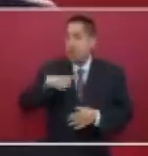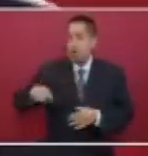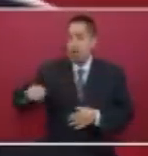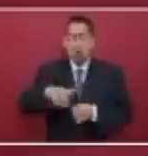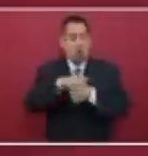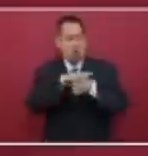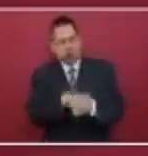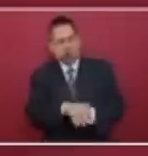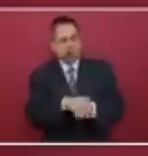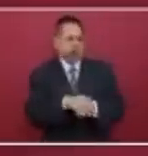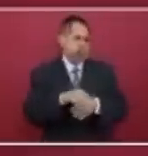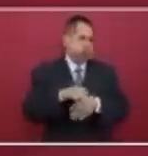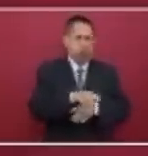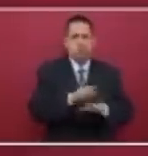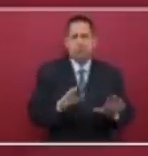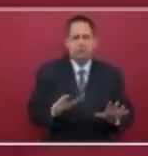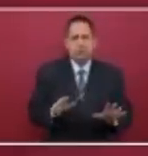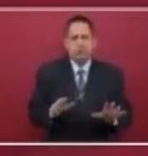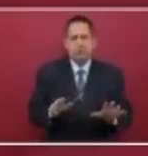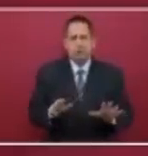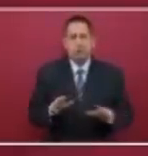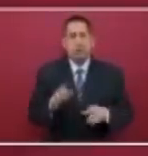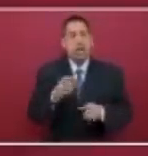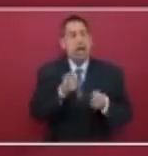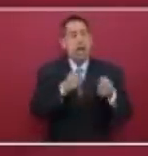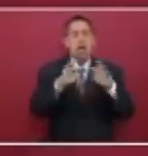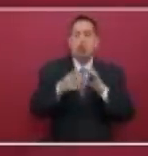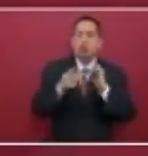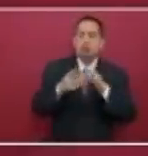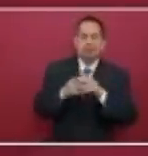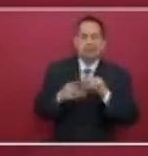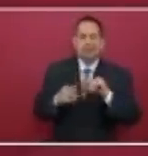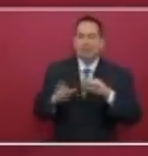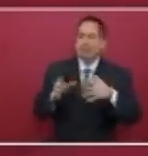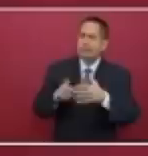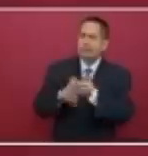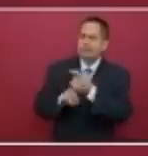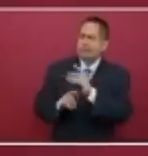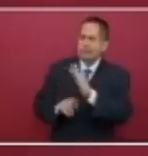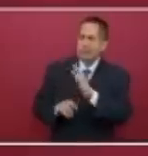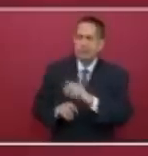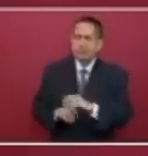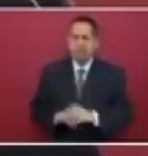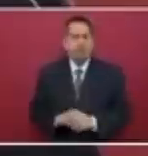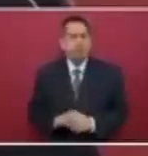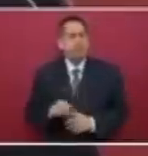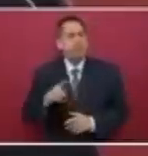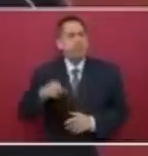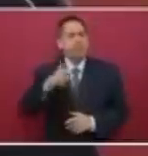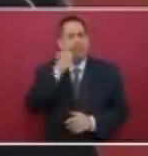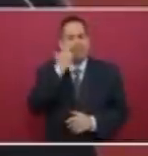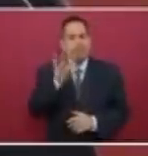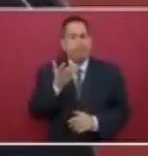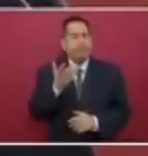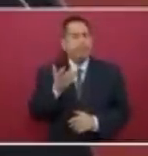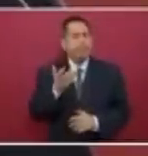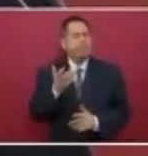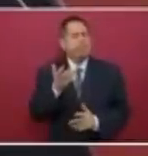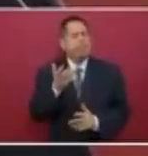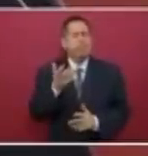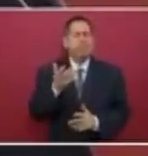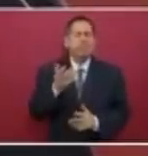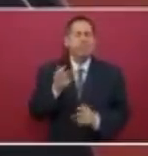nuestros opositores sobre todo los conservadores de izquierdas este que quisieran que